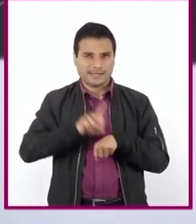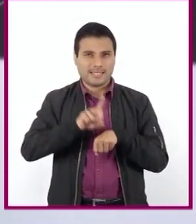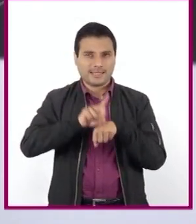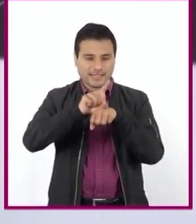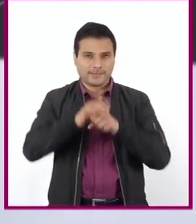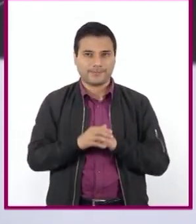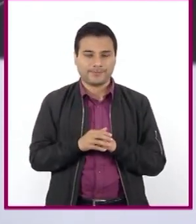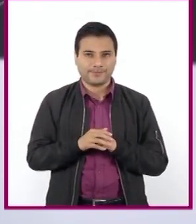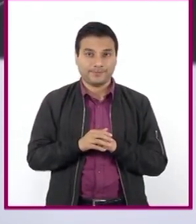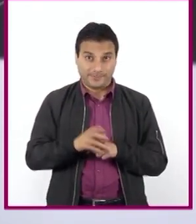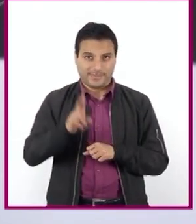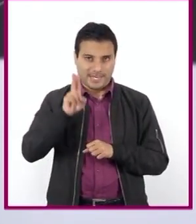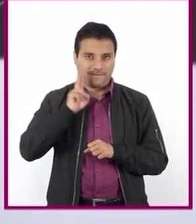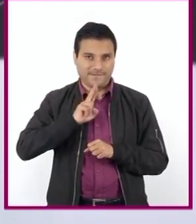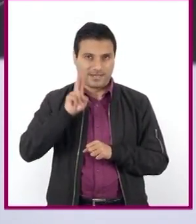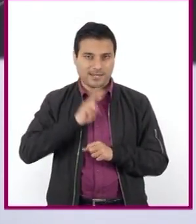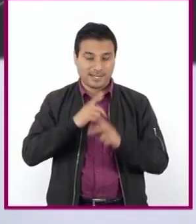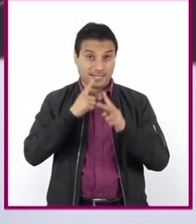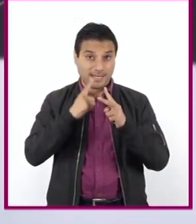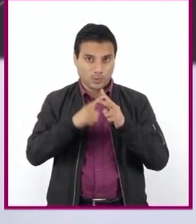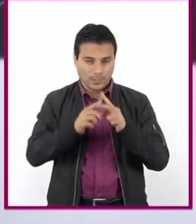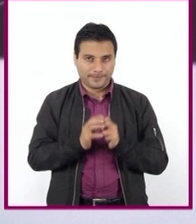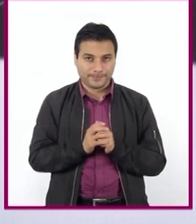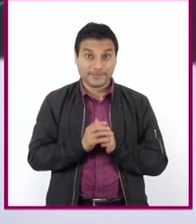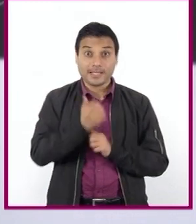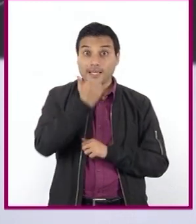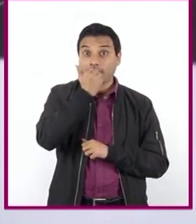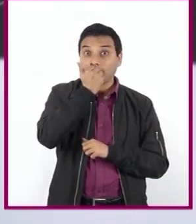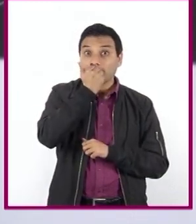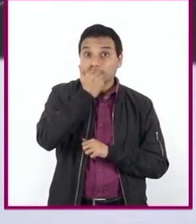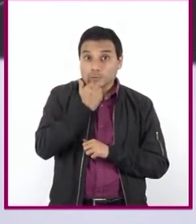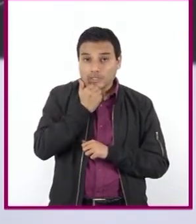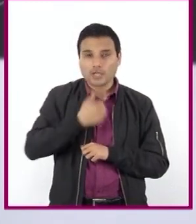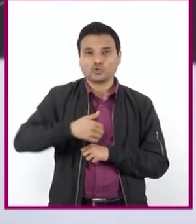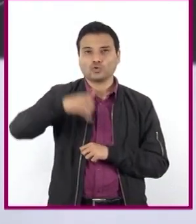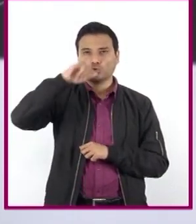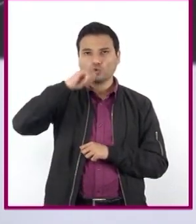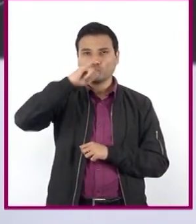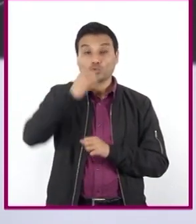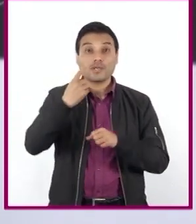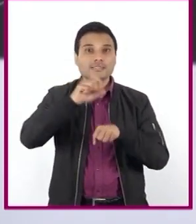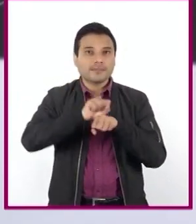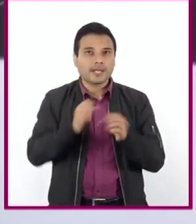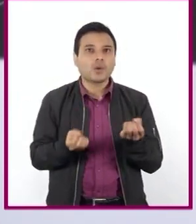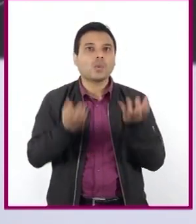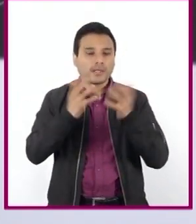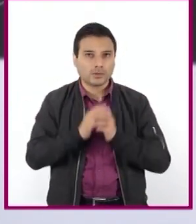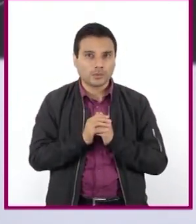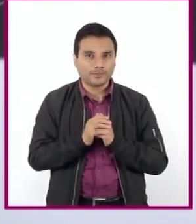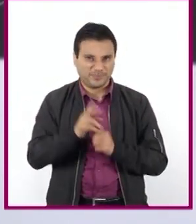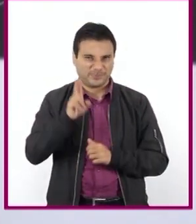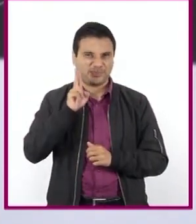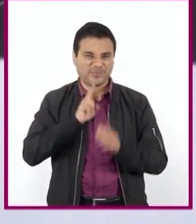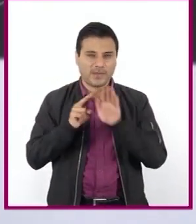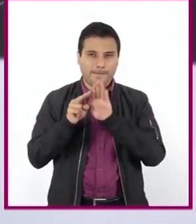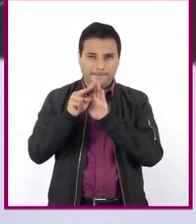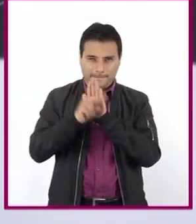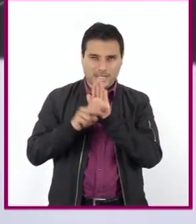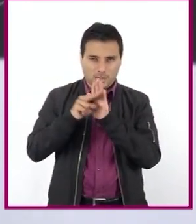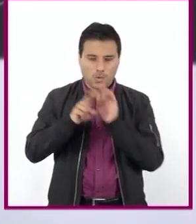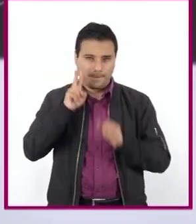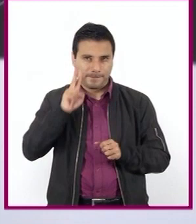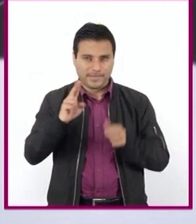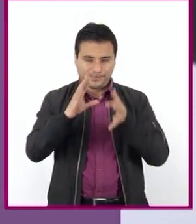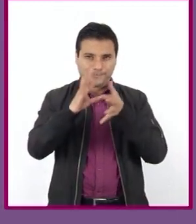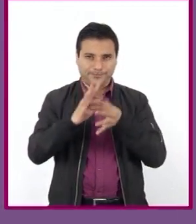a calcular con nosotros la cantidad de azúcar que consumí en esa semana. Veamos el video con la explicación.